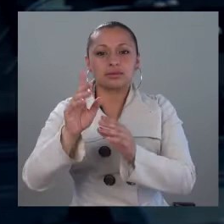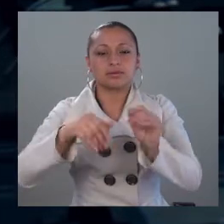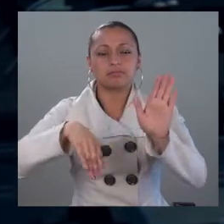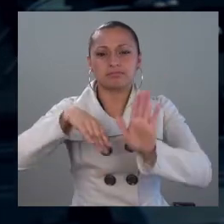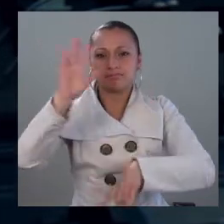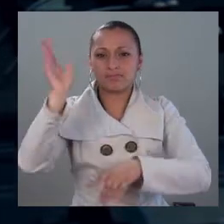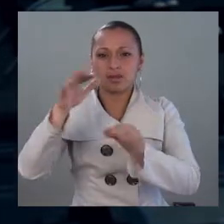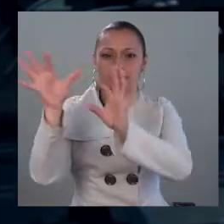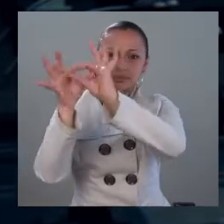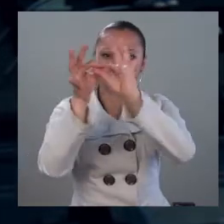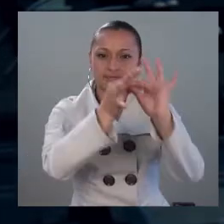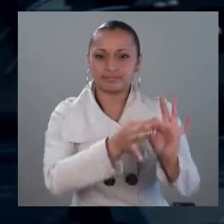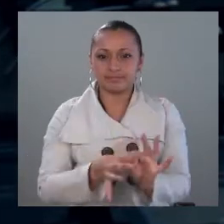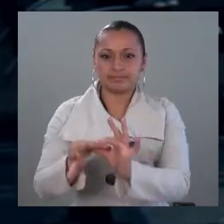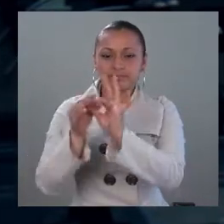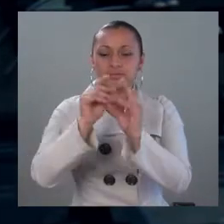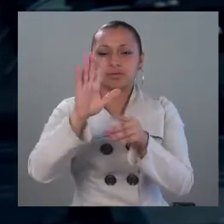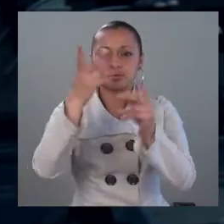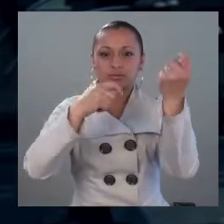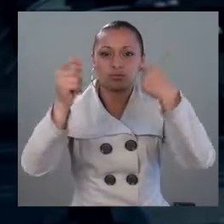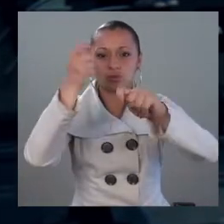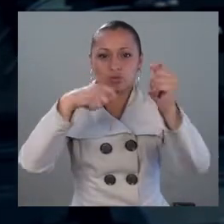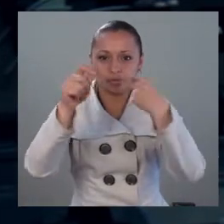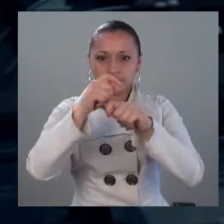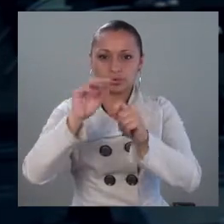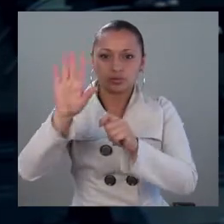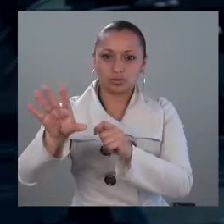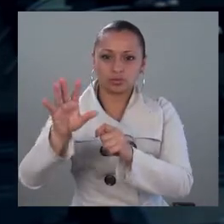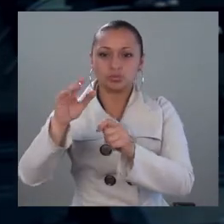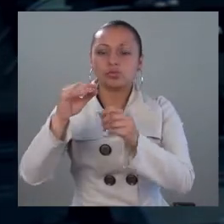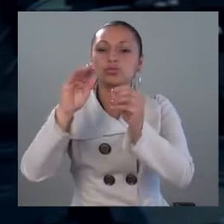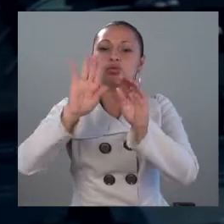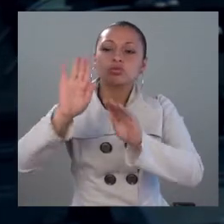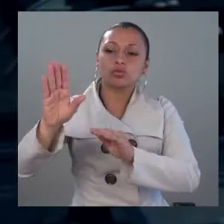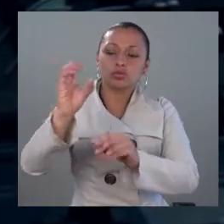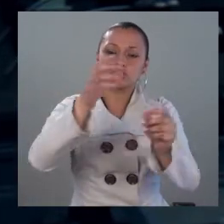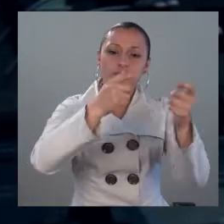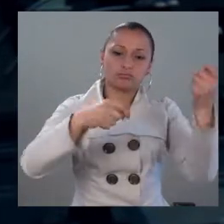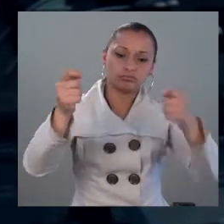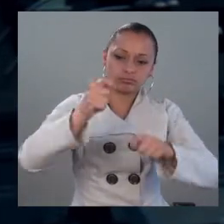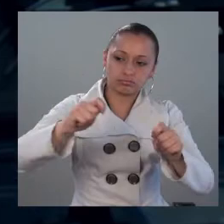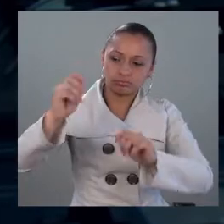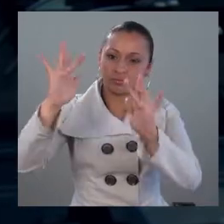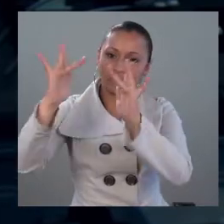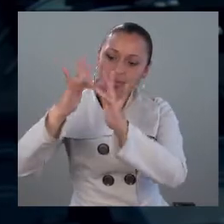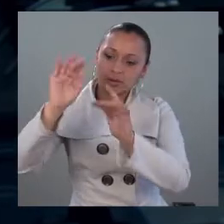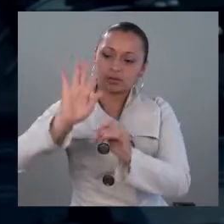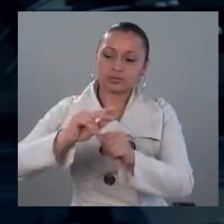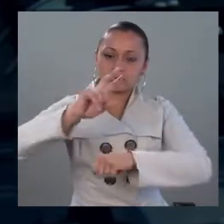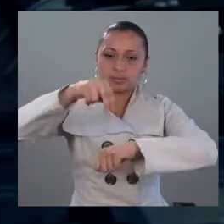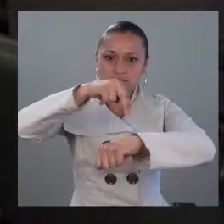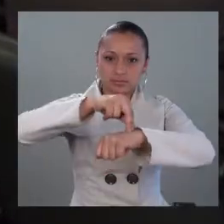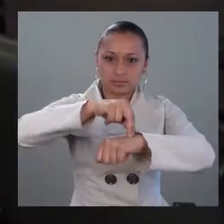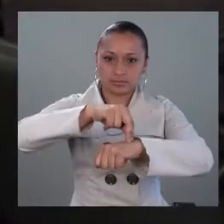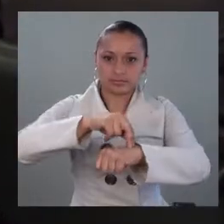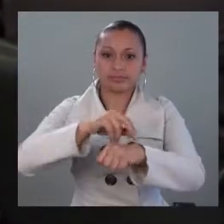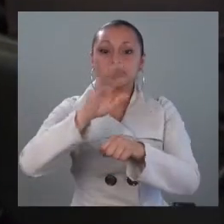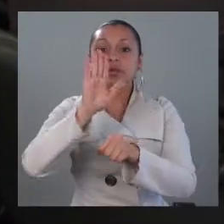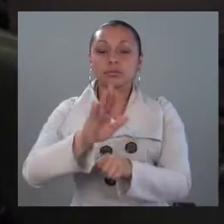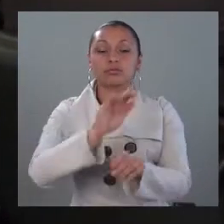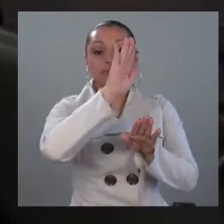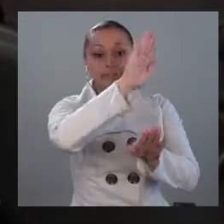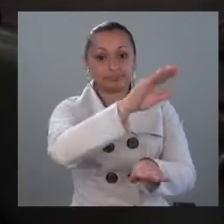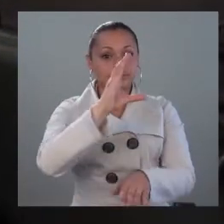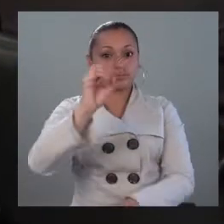desarrollar más nexos comerciales entre mercado coreano y también departamento de Nariño. El